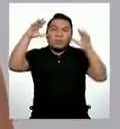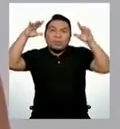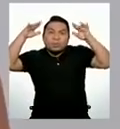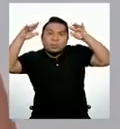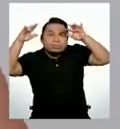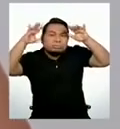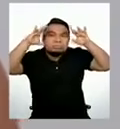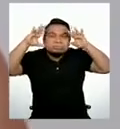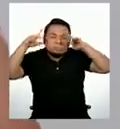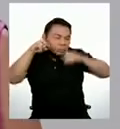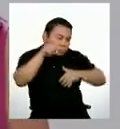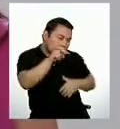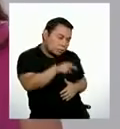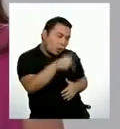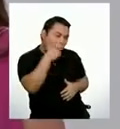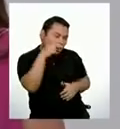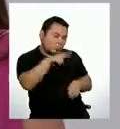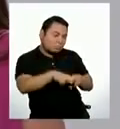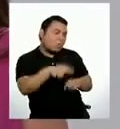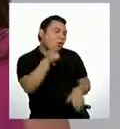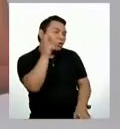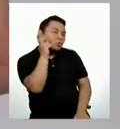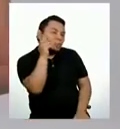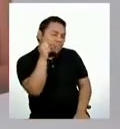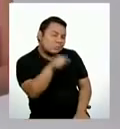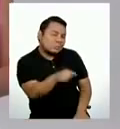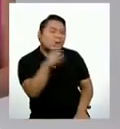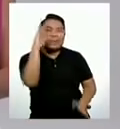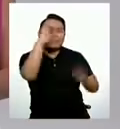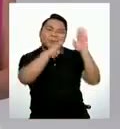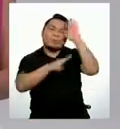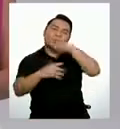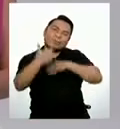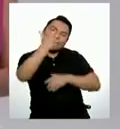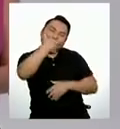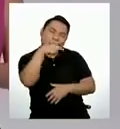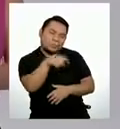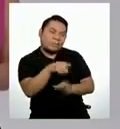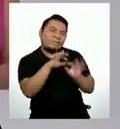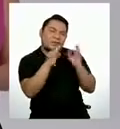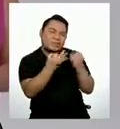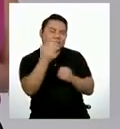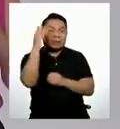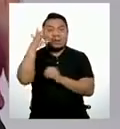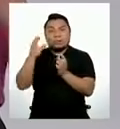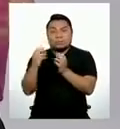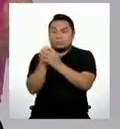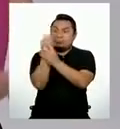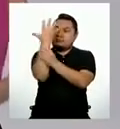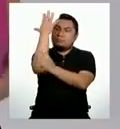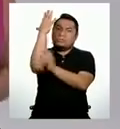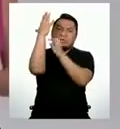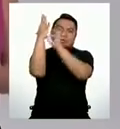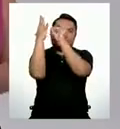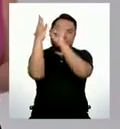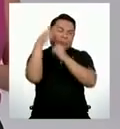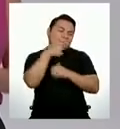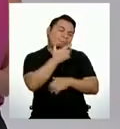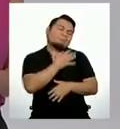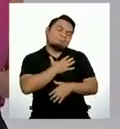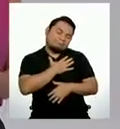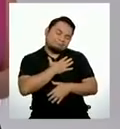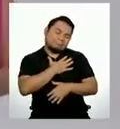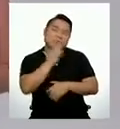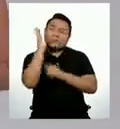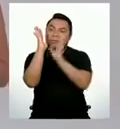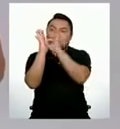preocupado por la alimentación de su familia, se compadeció de él. El espíritu dio un salto saliendo del